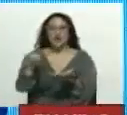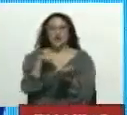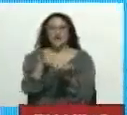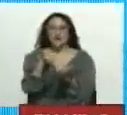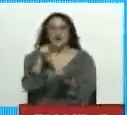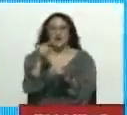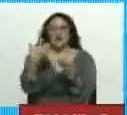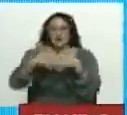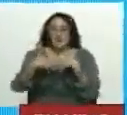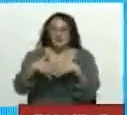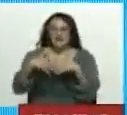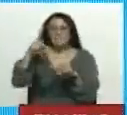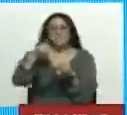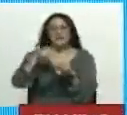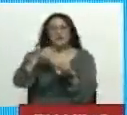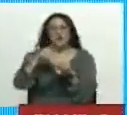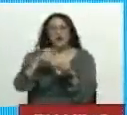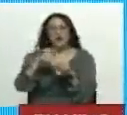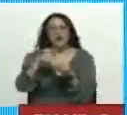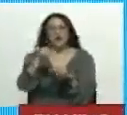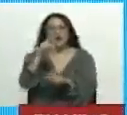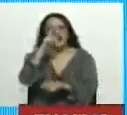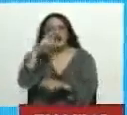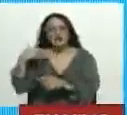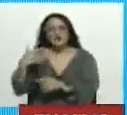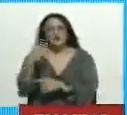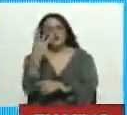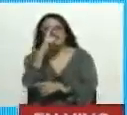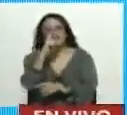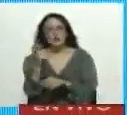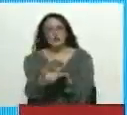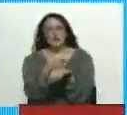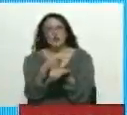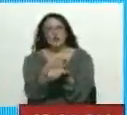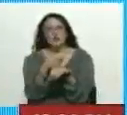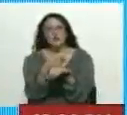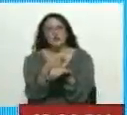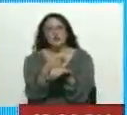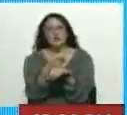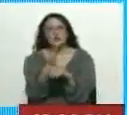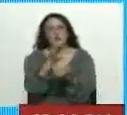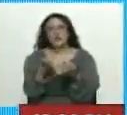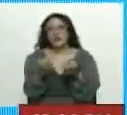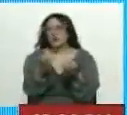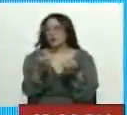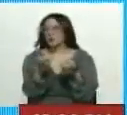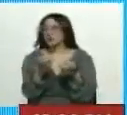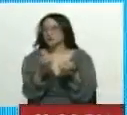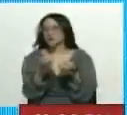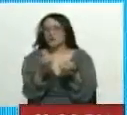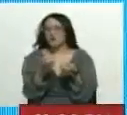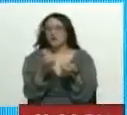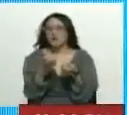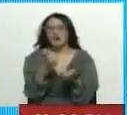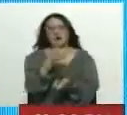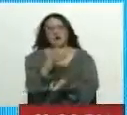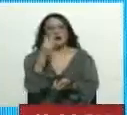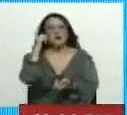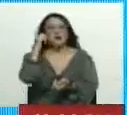que durante tres años de gobierno del comandante Chávez no se tuvo el control de ella estaba aún